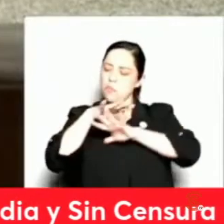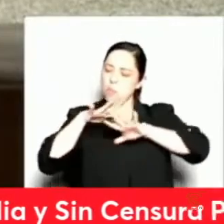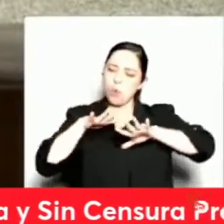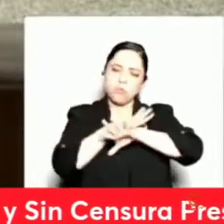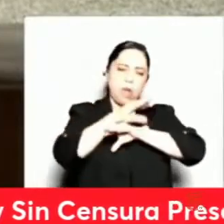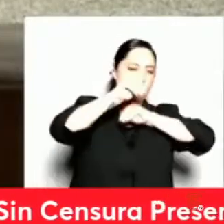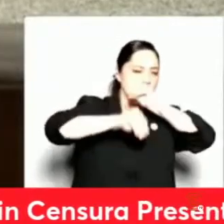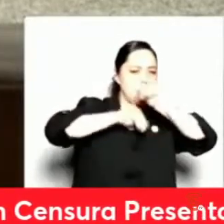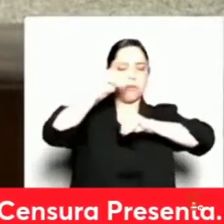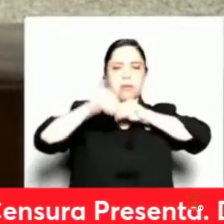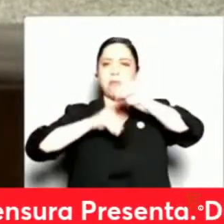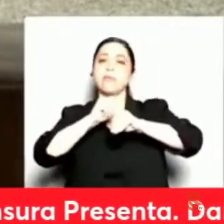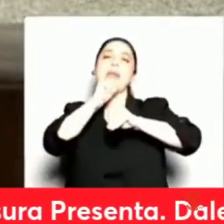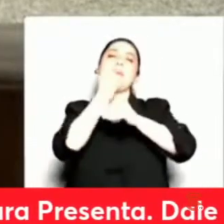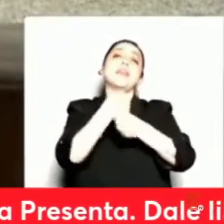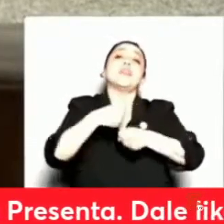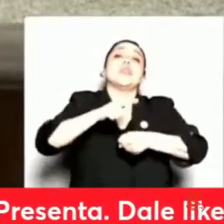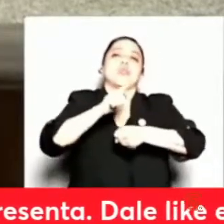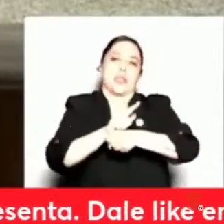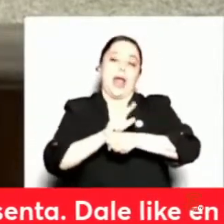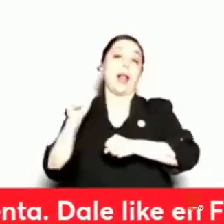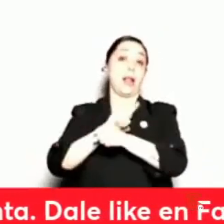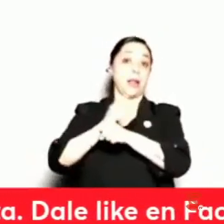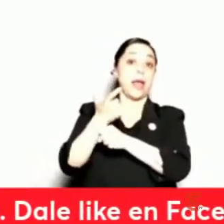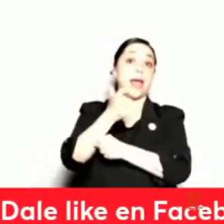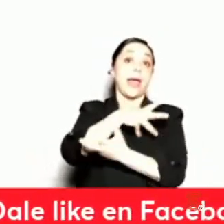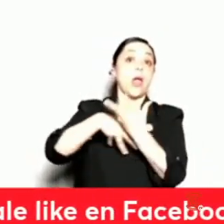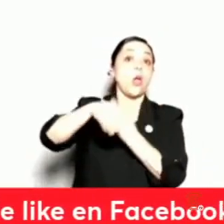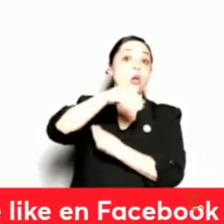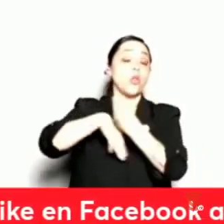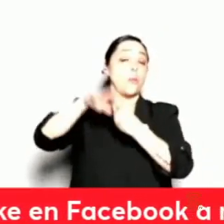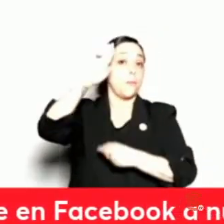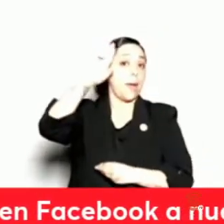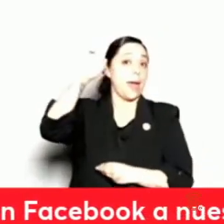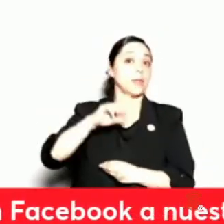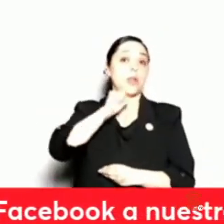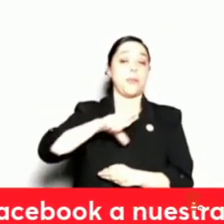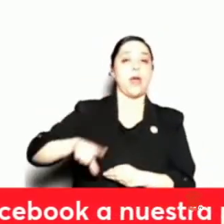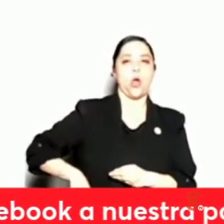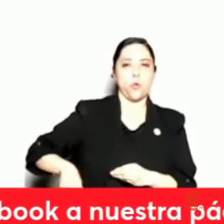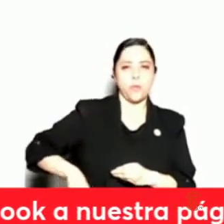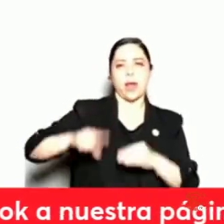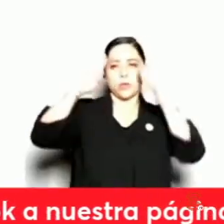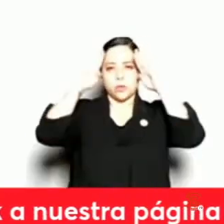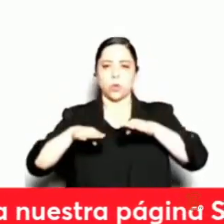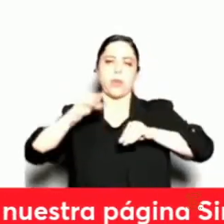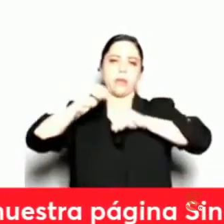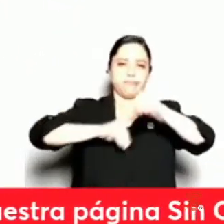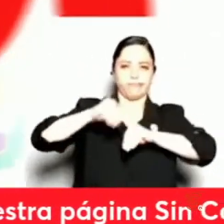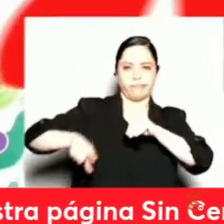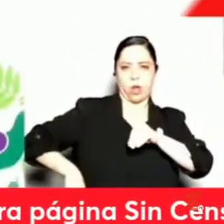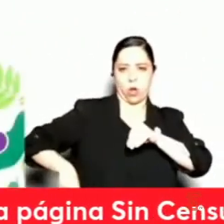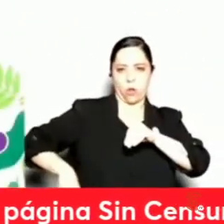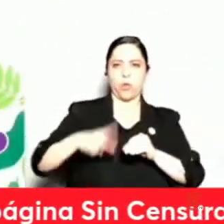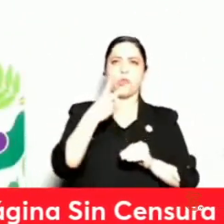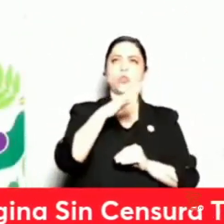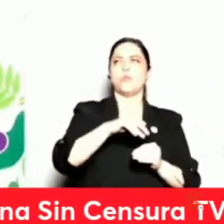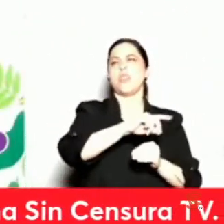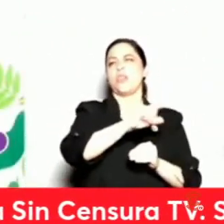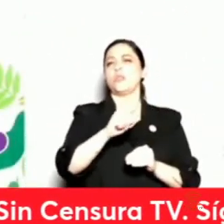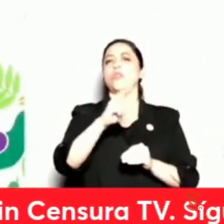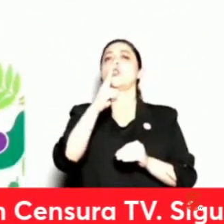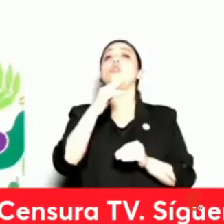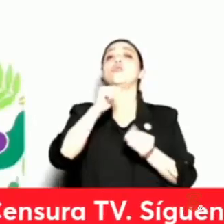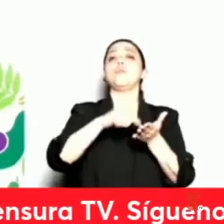temas sociales. Licenciado en Economía y maestro en Gobierno y Asuntos Públicos por la UNAM. De 2012 a 2024